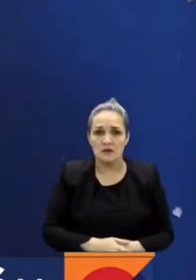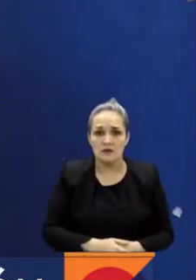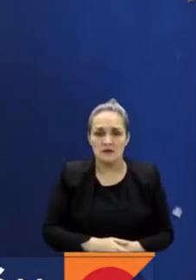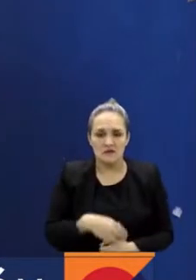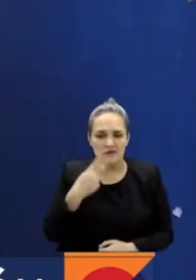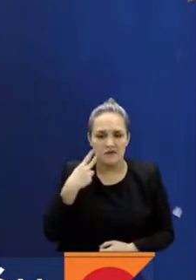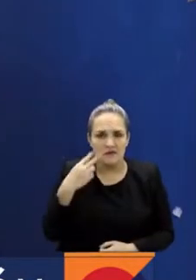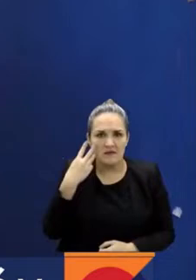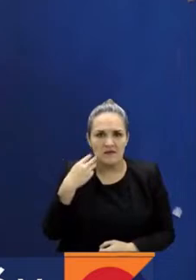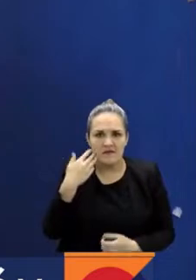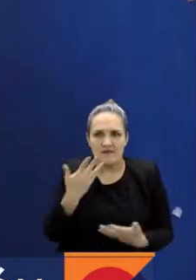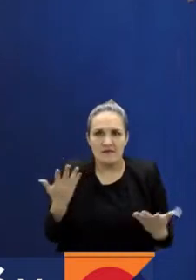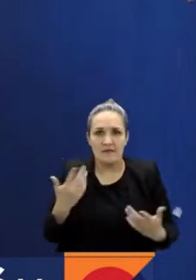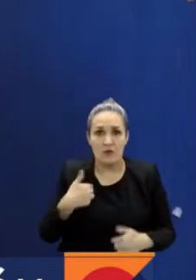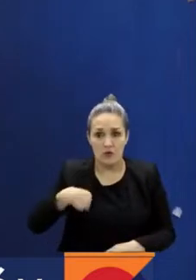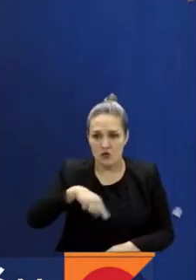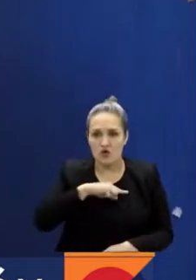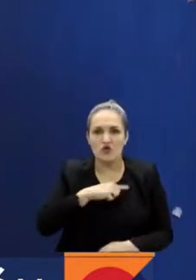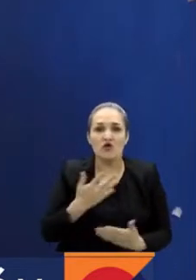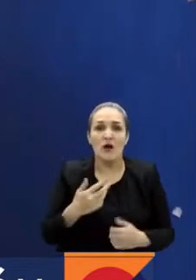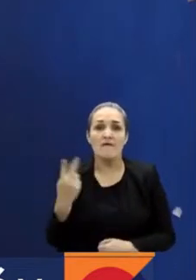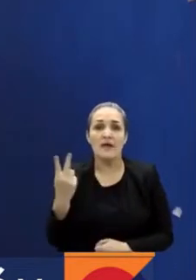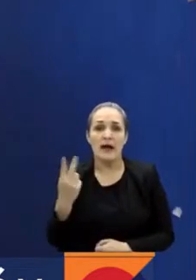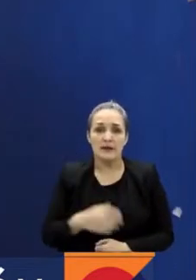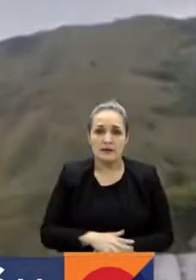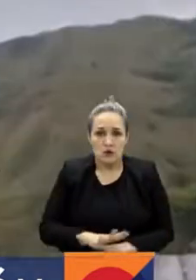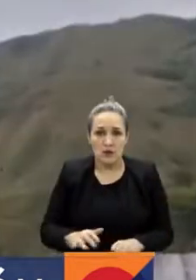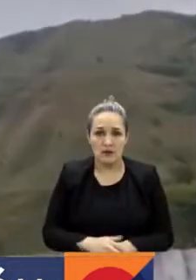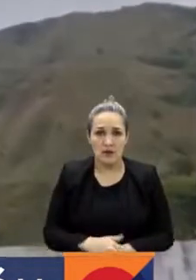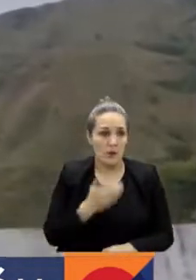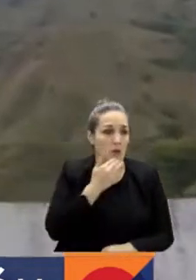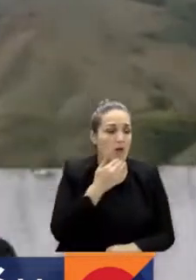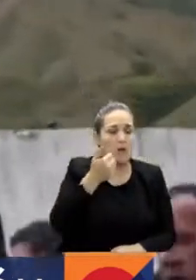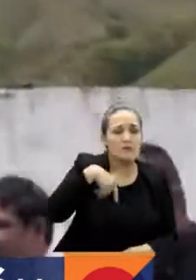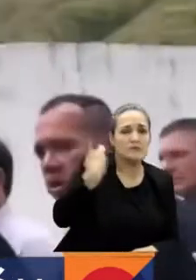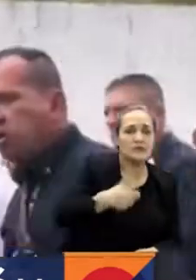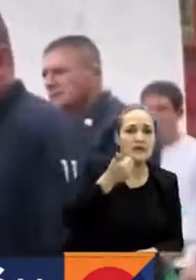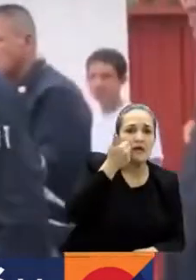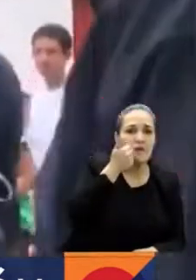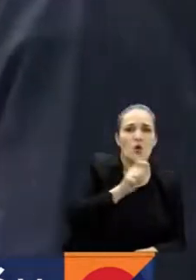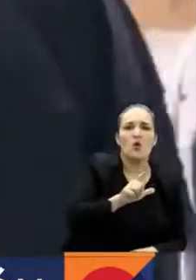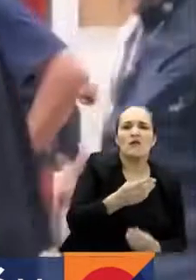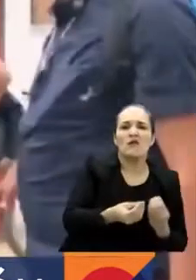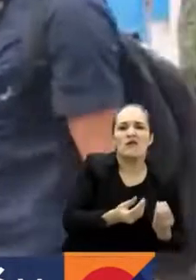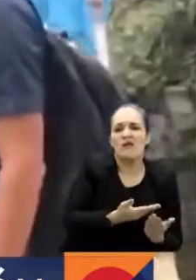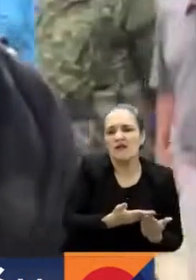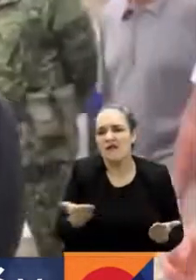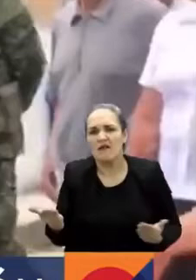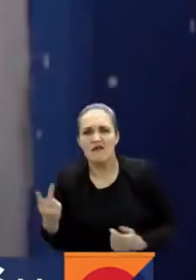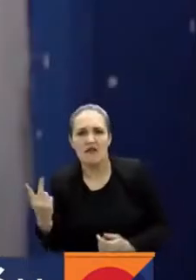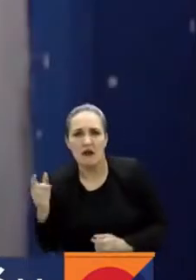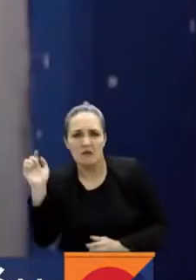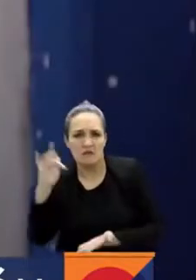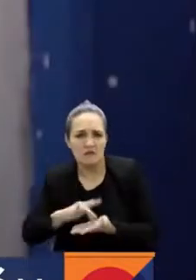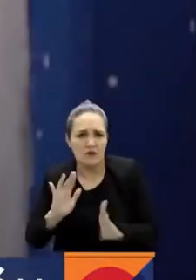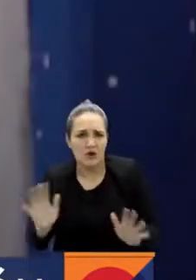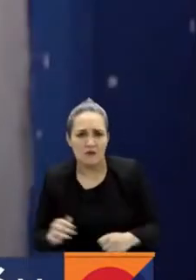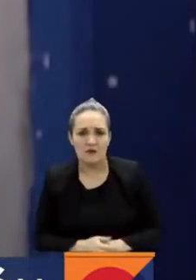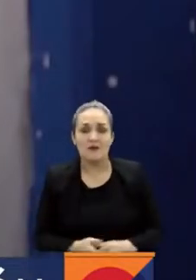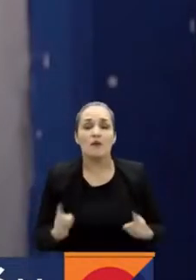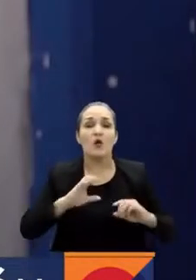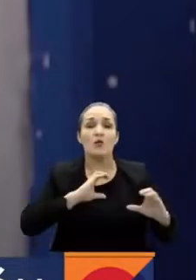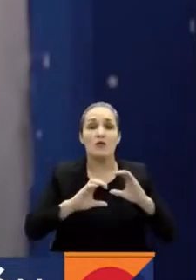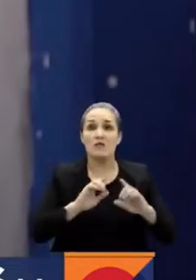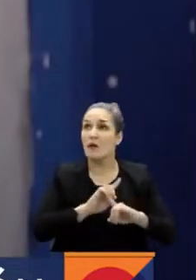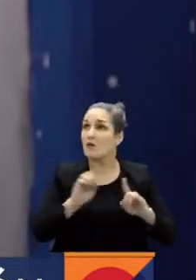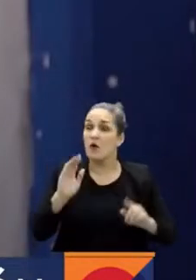aquí tenemos derecho a enfermarnos el viernes, nomás porque él nos atiende el viernes. Y las comunicaciones tampoco son fáciles en la región. No tenemos incluso aquí ni